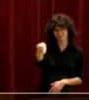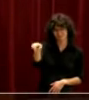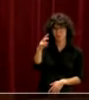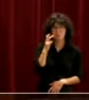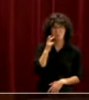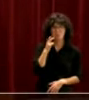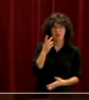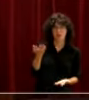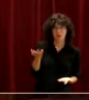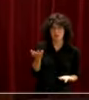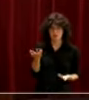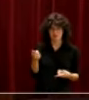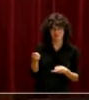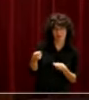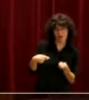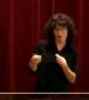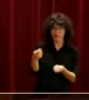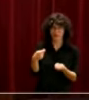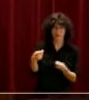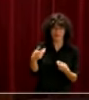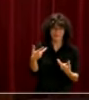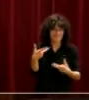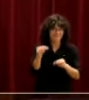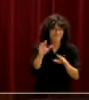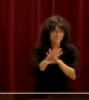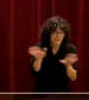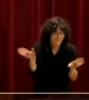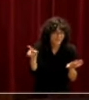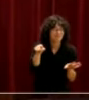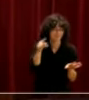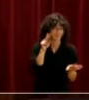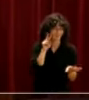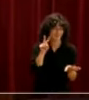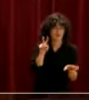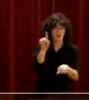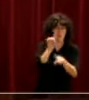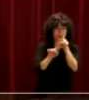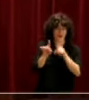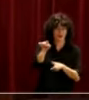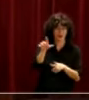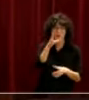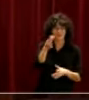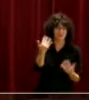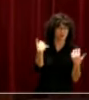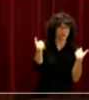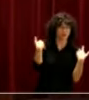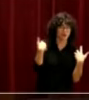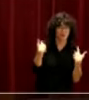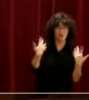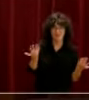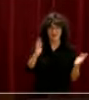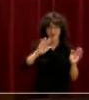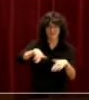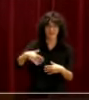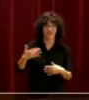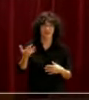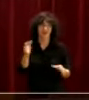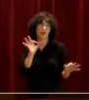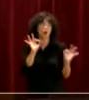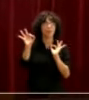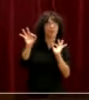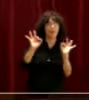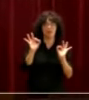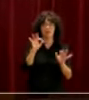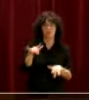¿Cuál es el problema? Pues de verdad, me hacen sufrir, porque les veo sufriendo mucho en esta comedia, en este populismo, en esta